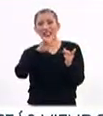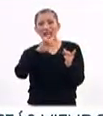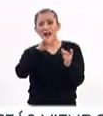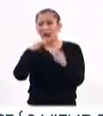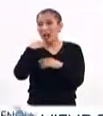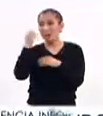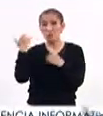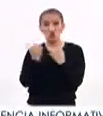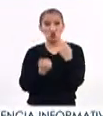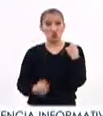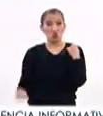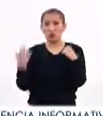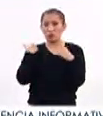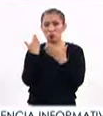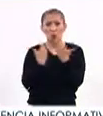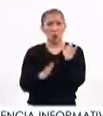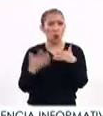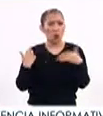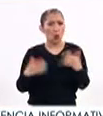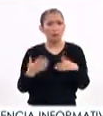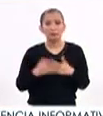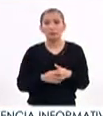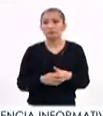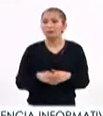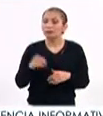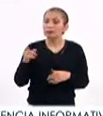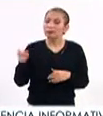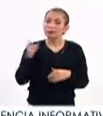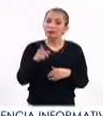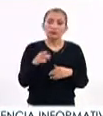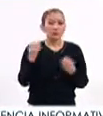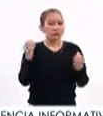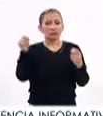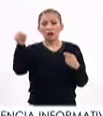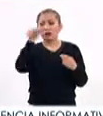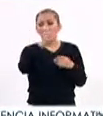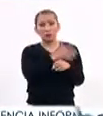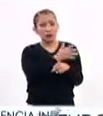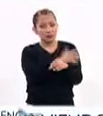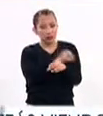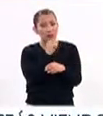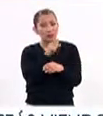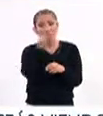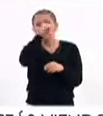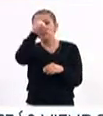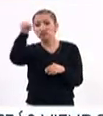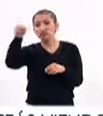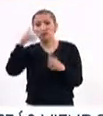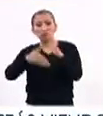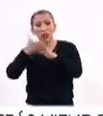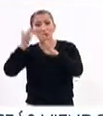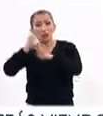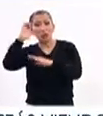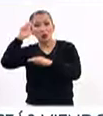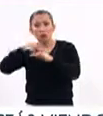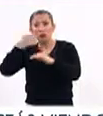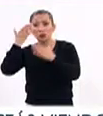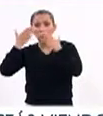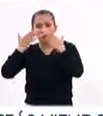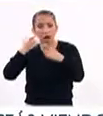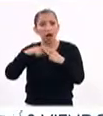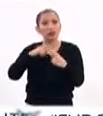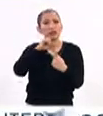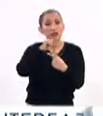en Alemania que bueno, es súper exitoso. Y muchos compañeros que también están yendo a Europa últimamente a